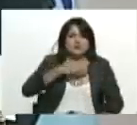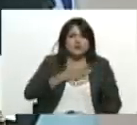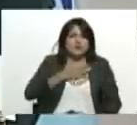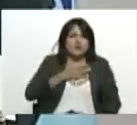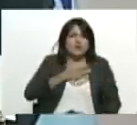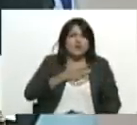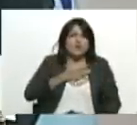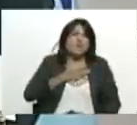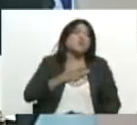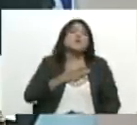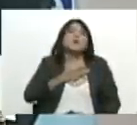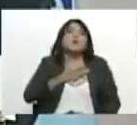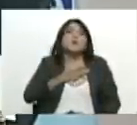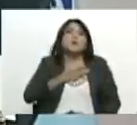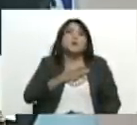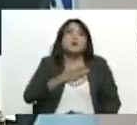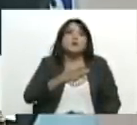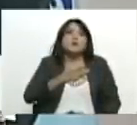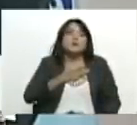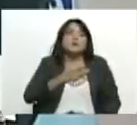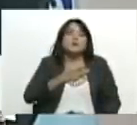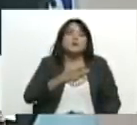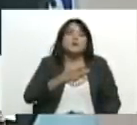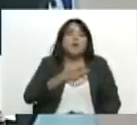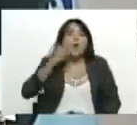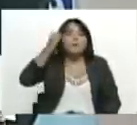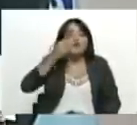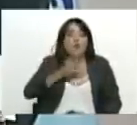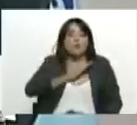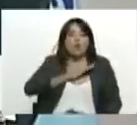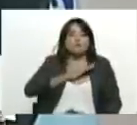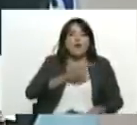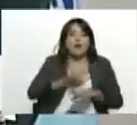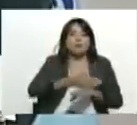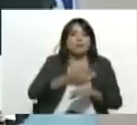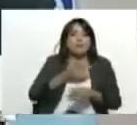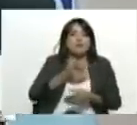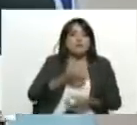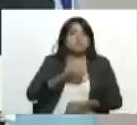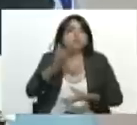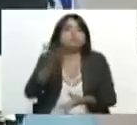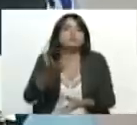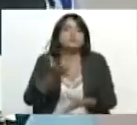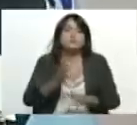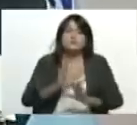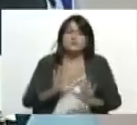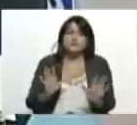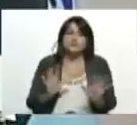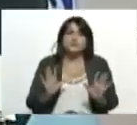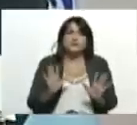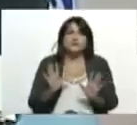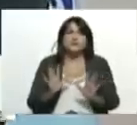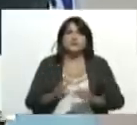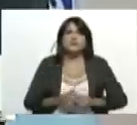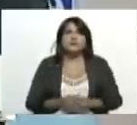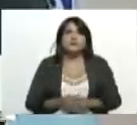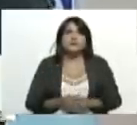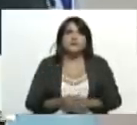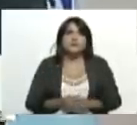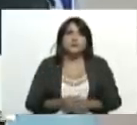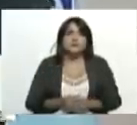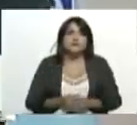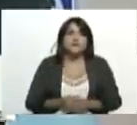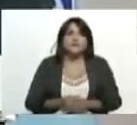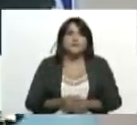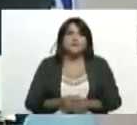no adelantar opinión como dirían ustedes en los medios periodísticos no voy